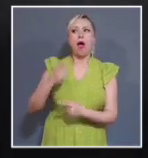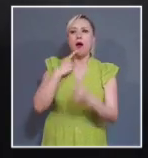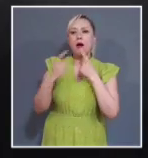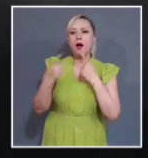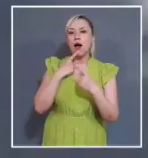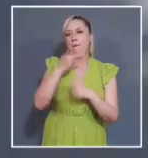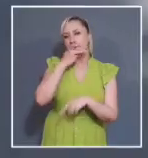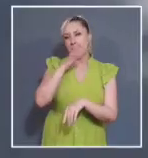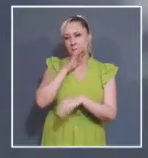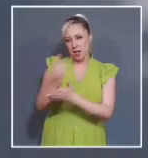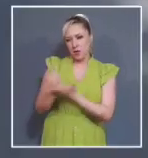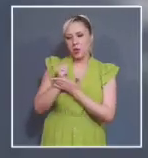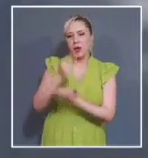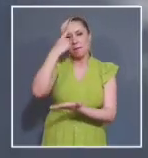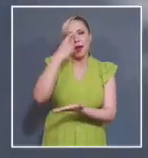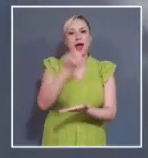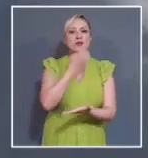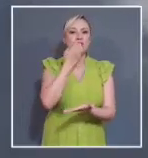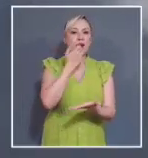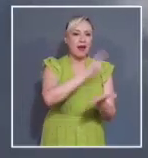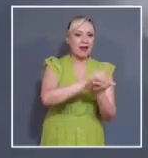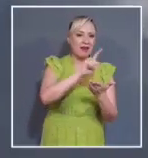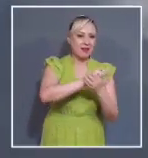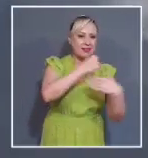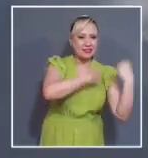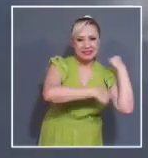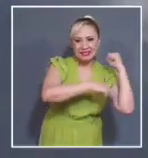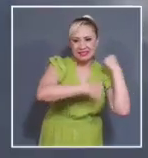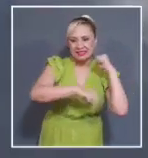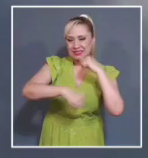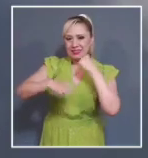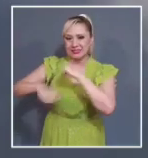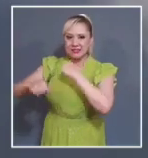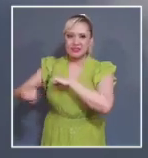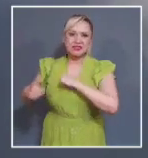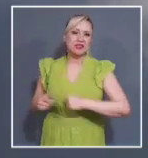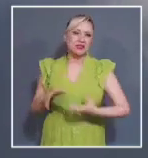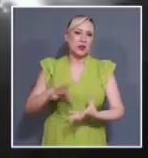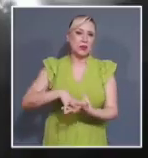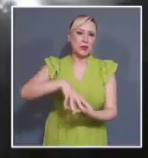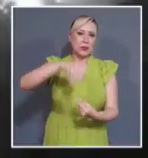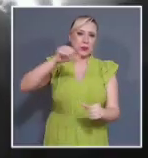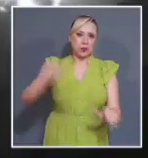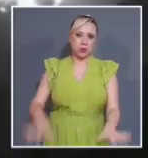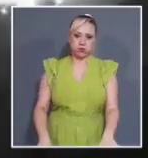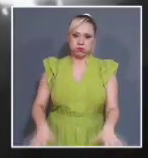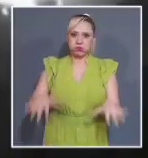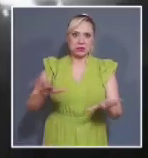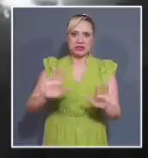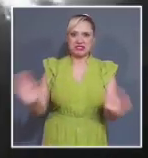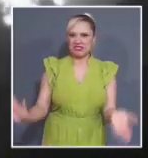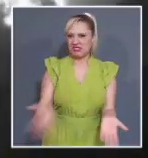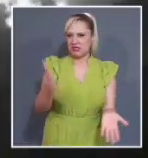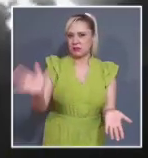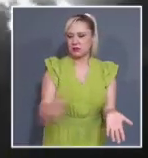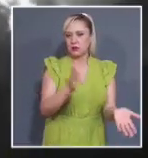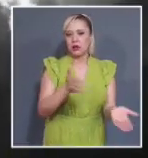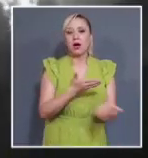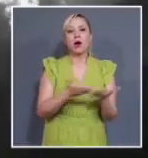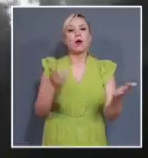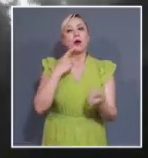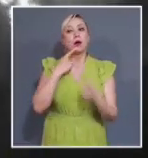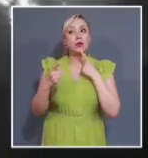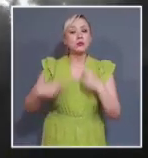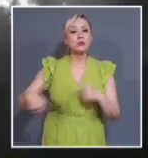educativos para evitar acumulación de ceniza. Especialistas del Centro Nacional de Prevención de Desastres señalaron que la población debe